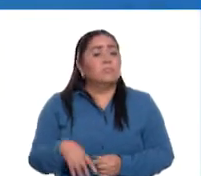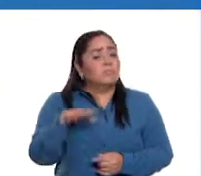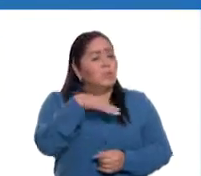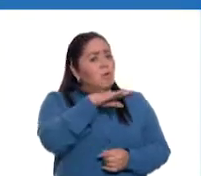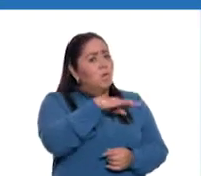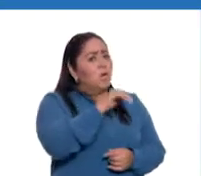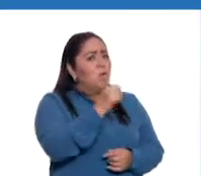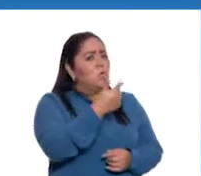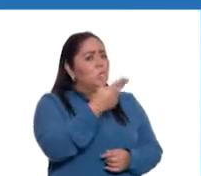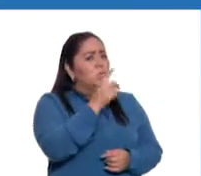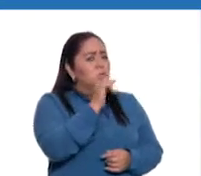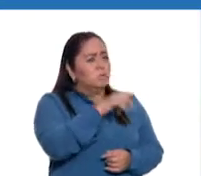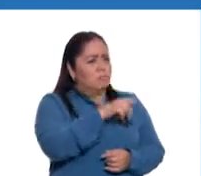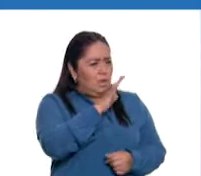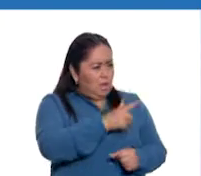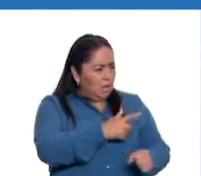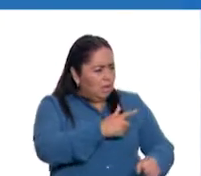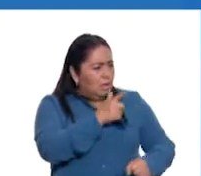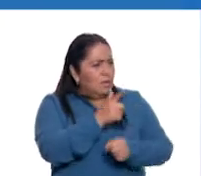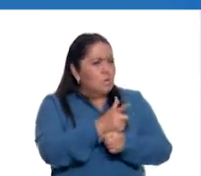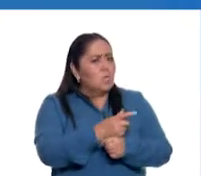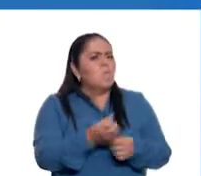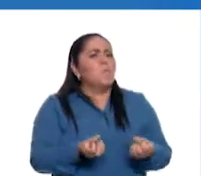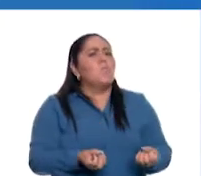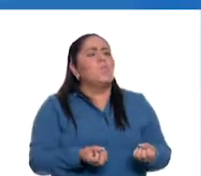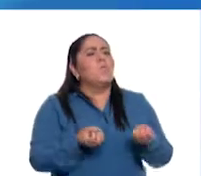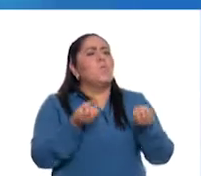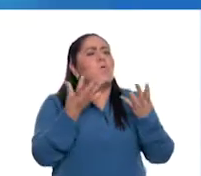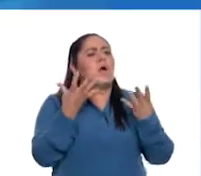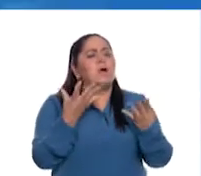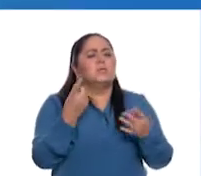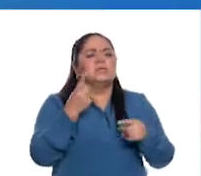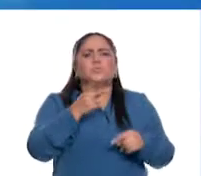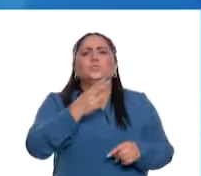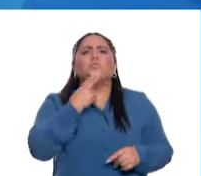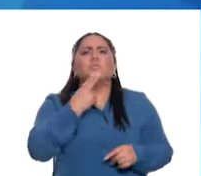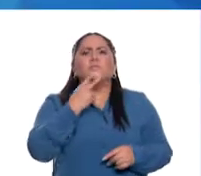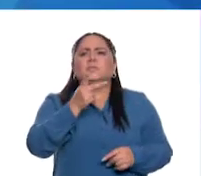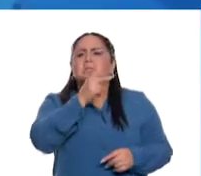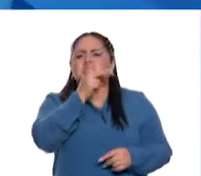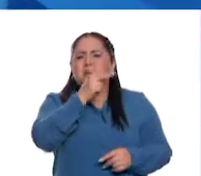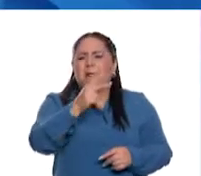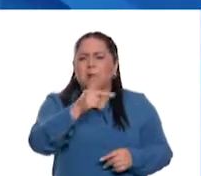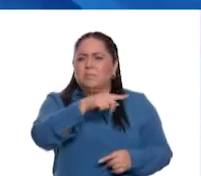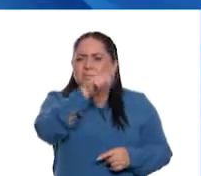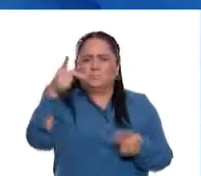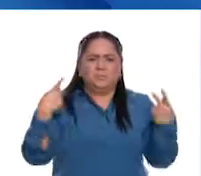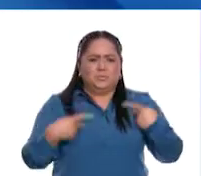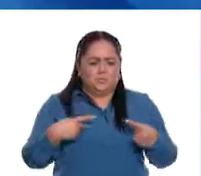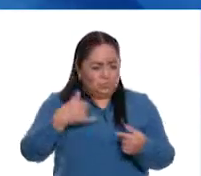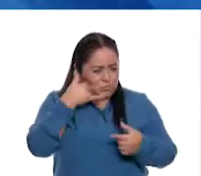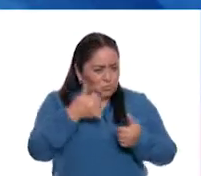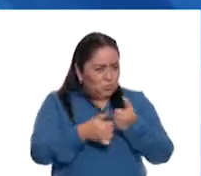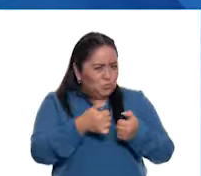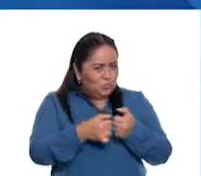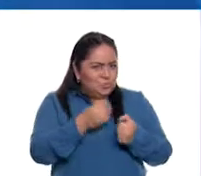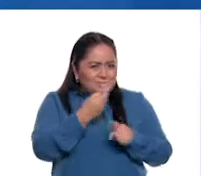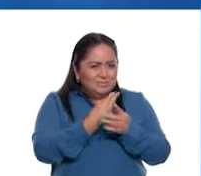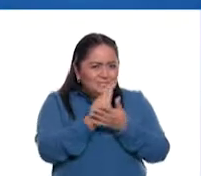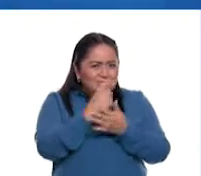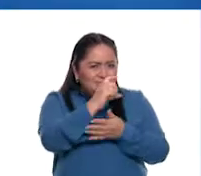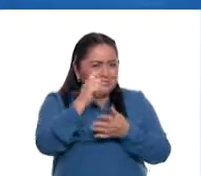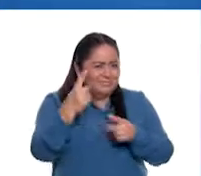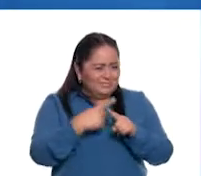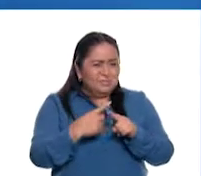Oye, Agustín, ¿te has dado cuenta cuántos emoticones usan las personas en su celular? Es cierto, hay muchísimos.